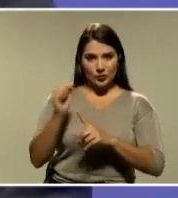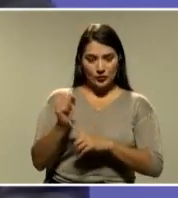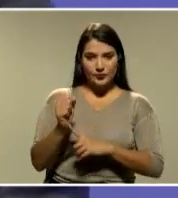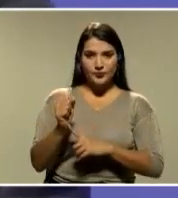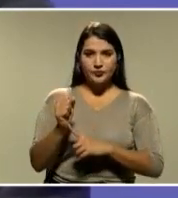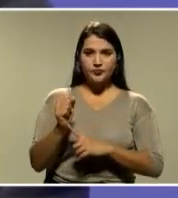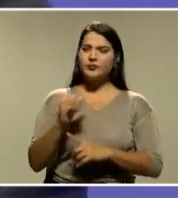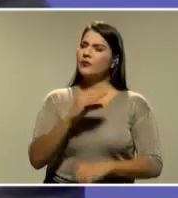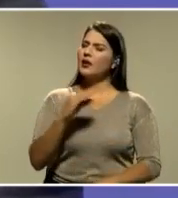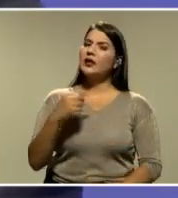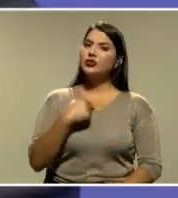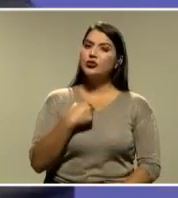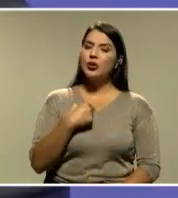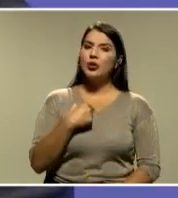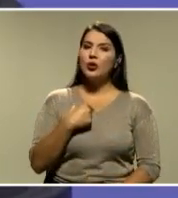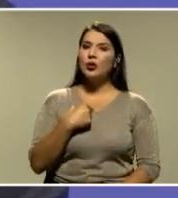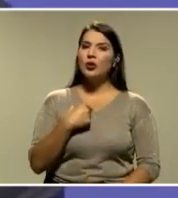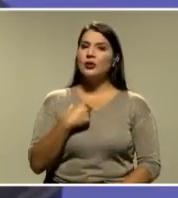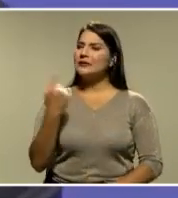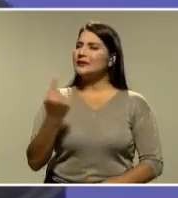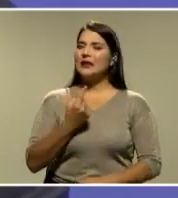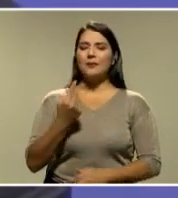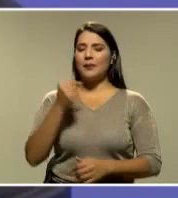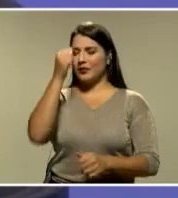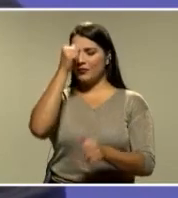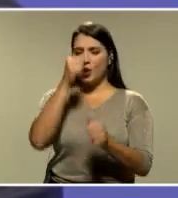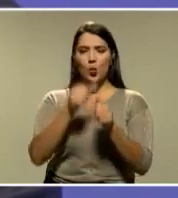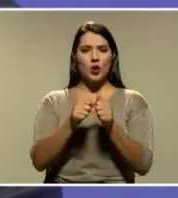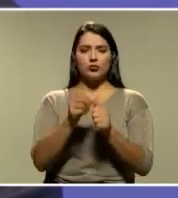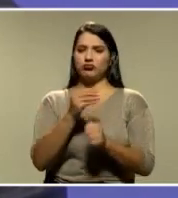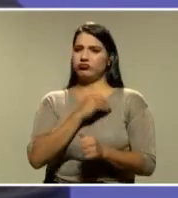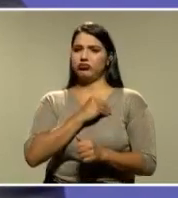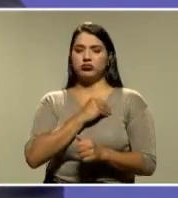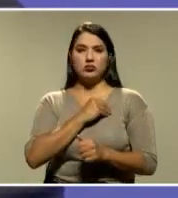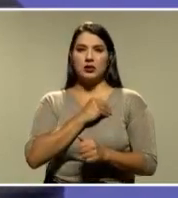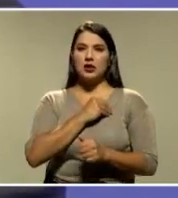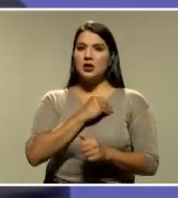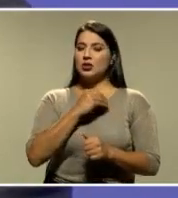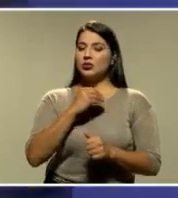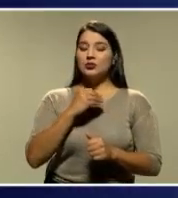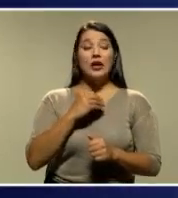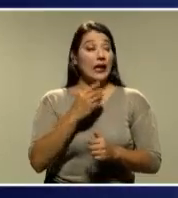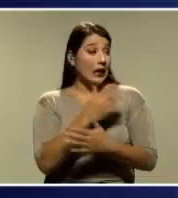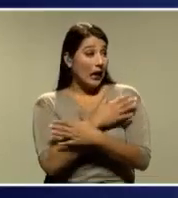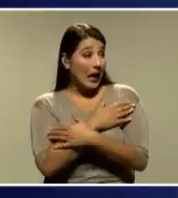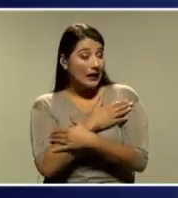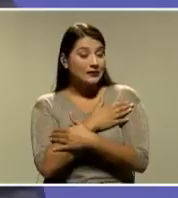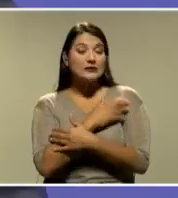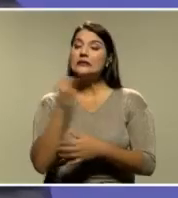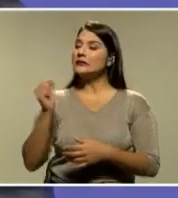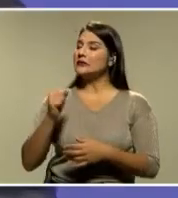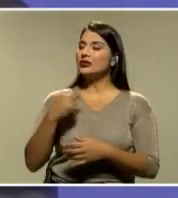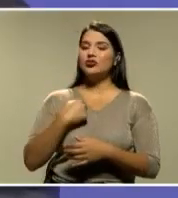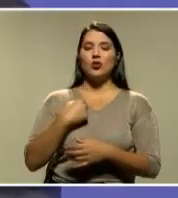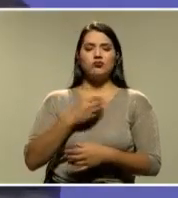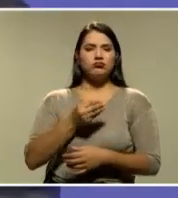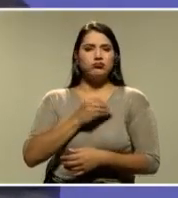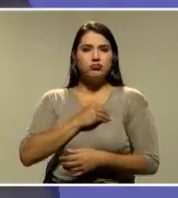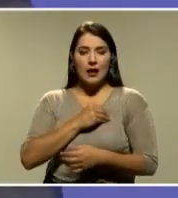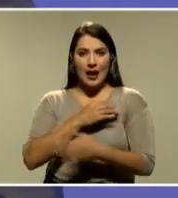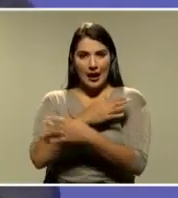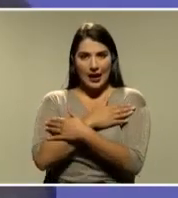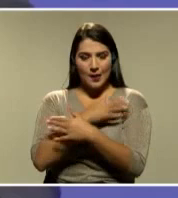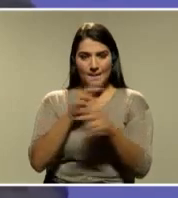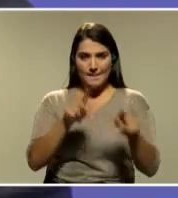situación. Y yo me llevo eso en mi corazón, voy más bien marcado, voy marcado por ese cariño,